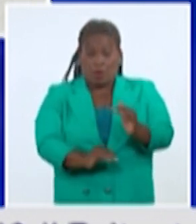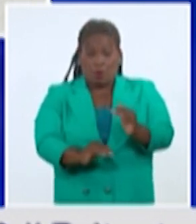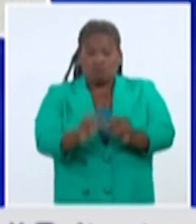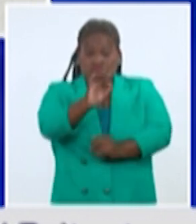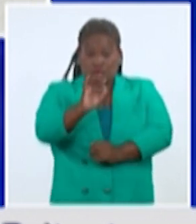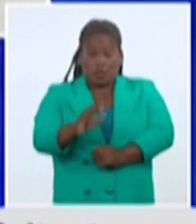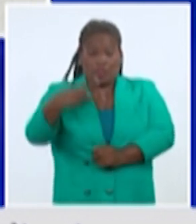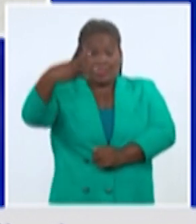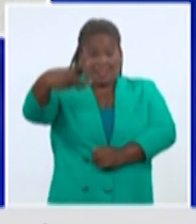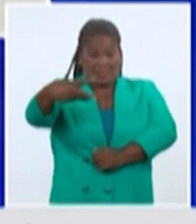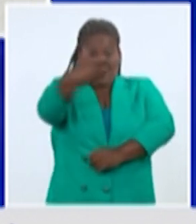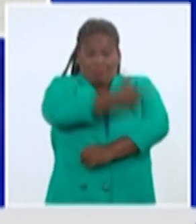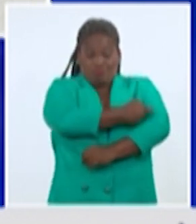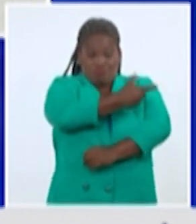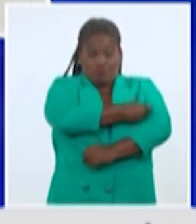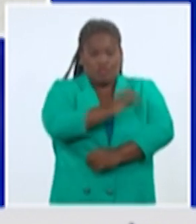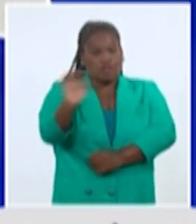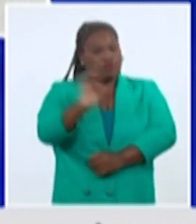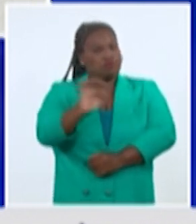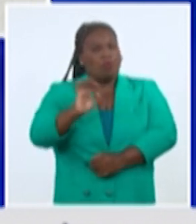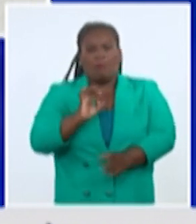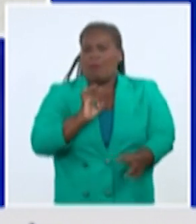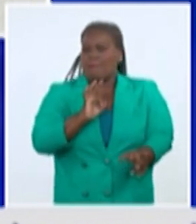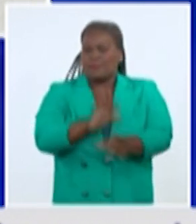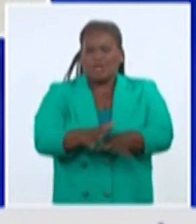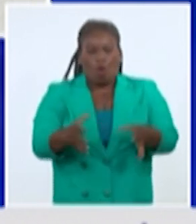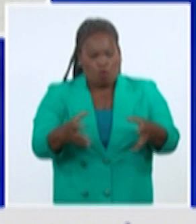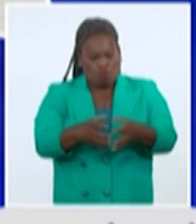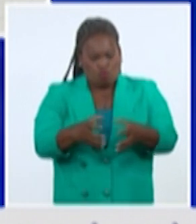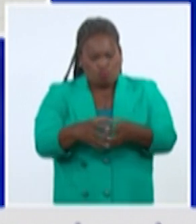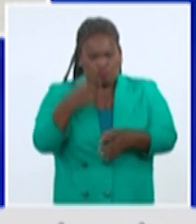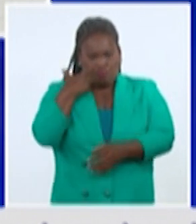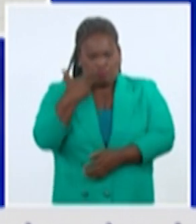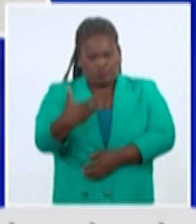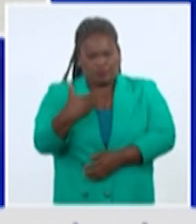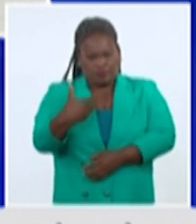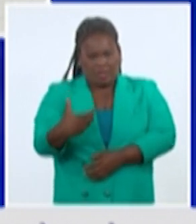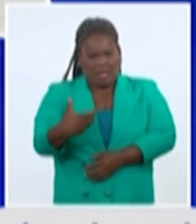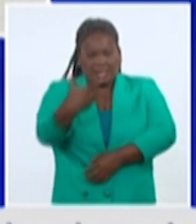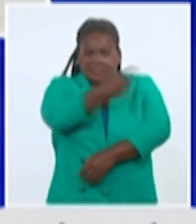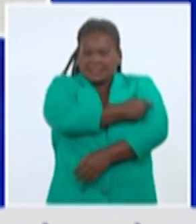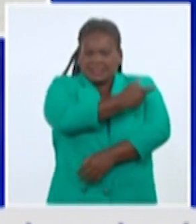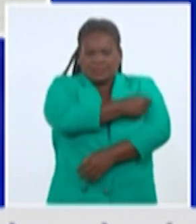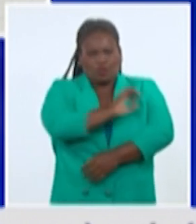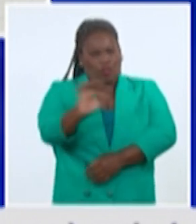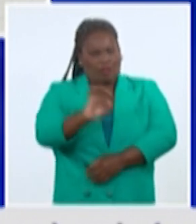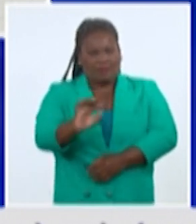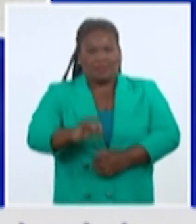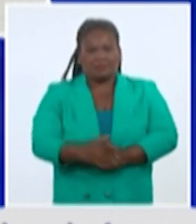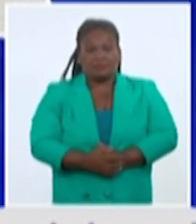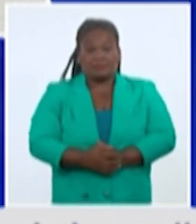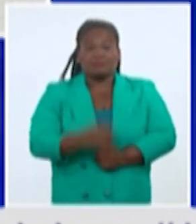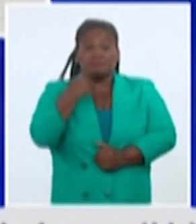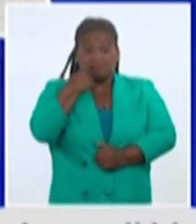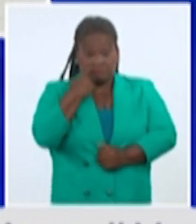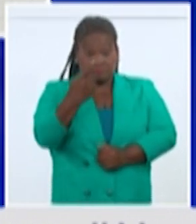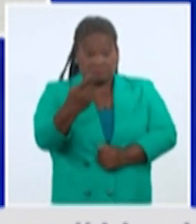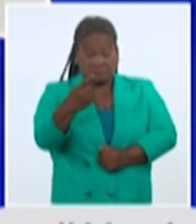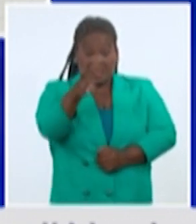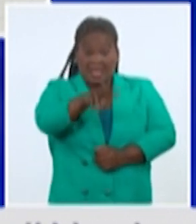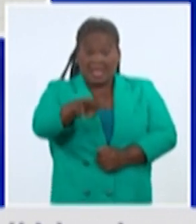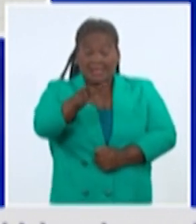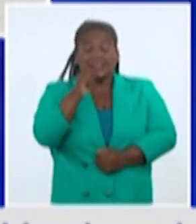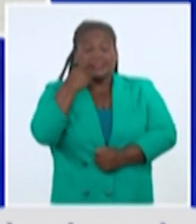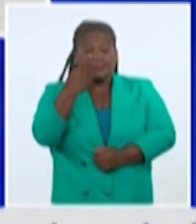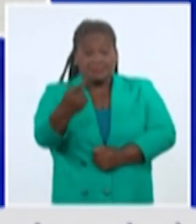porque todavía no ha comenzado el grupo importante a vacunar la tercera dosis. Como puedes observar, igual que el resto de los